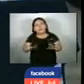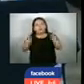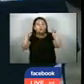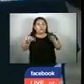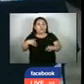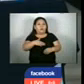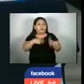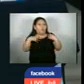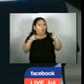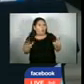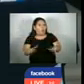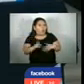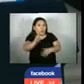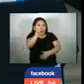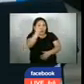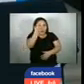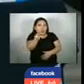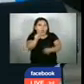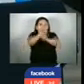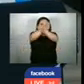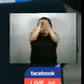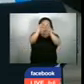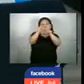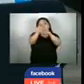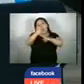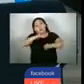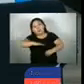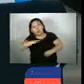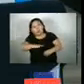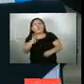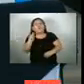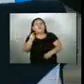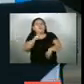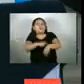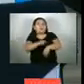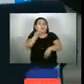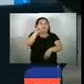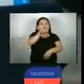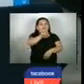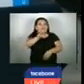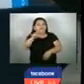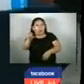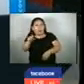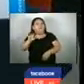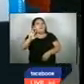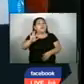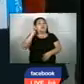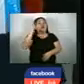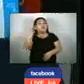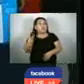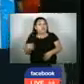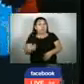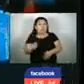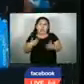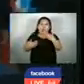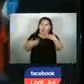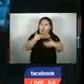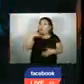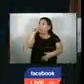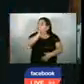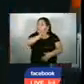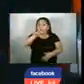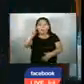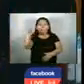tendrá que tomar 2 veces al día y será por 5 días el tratamiento. Además, detalló que no está autorizado para las